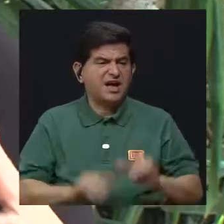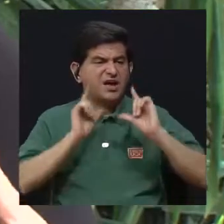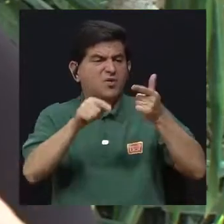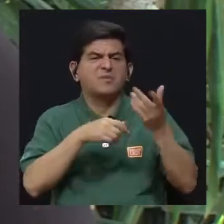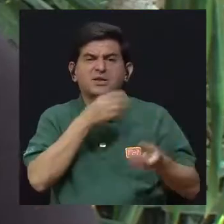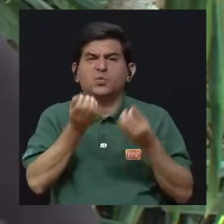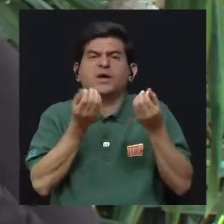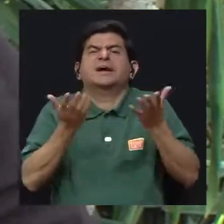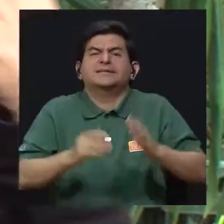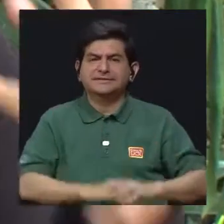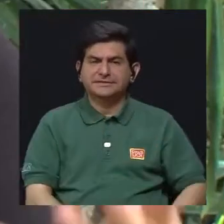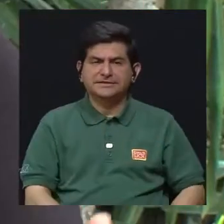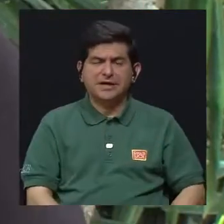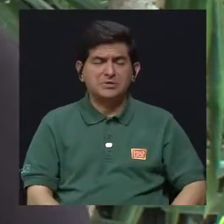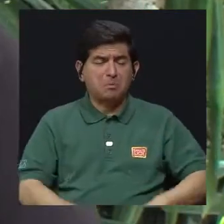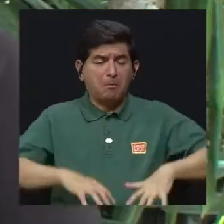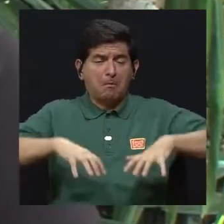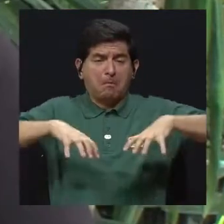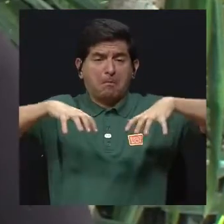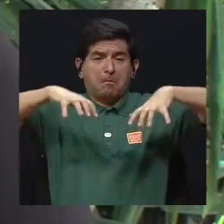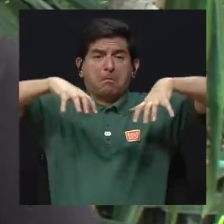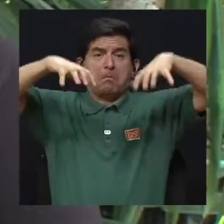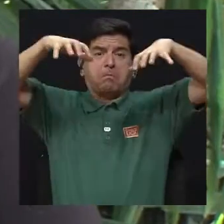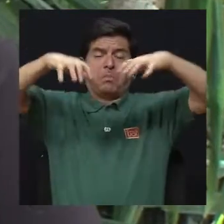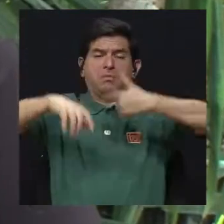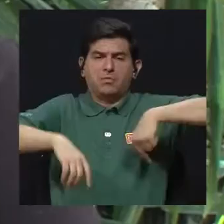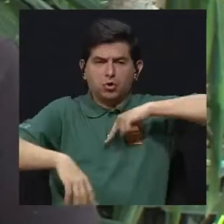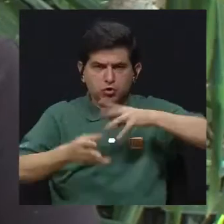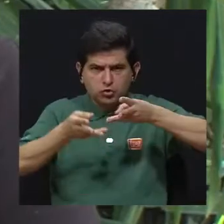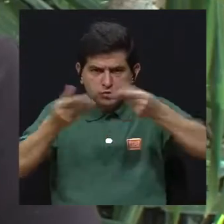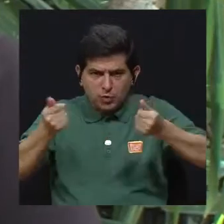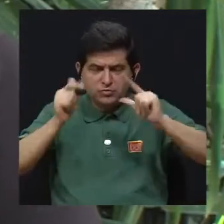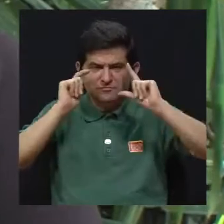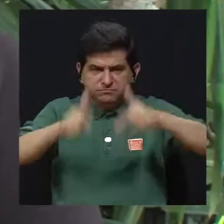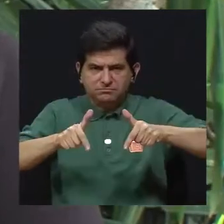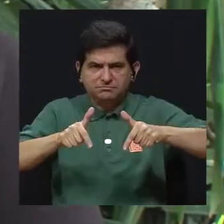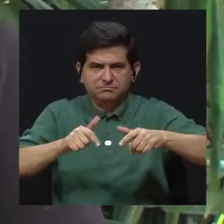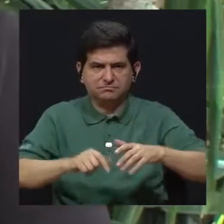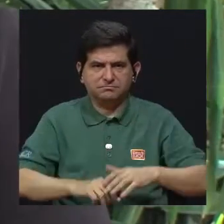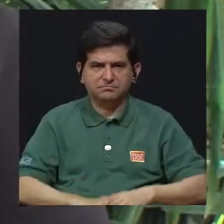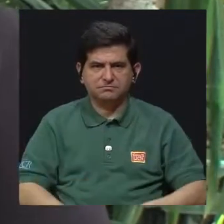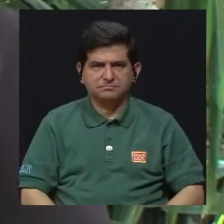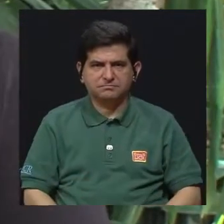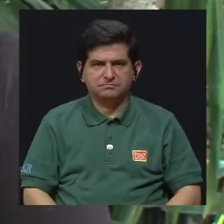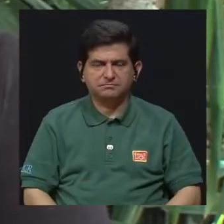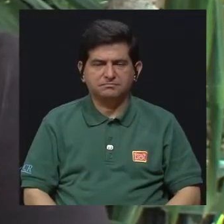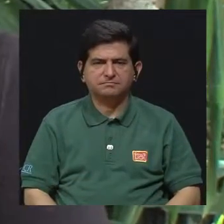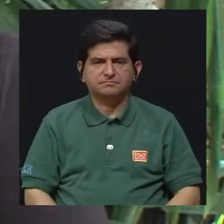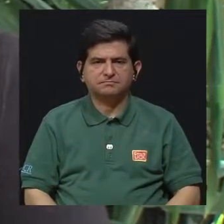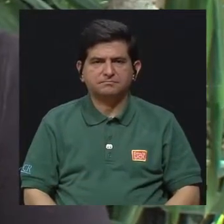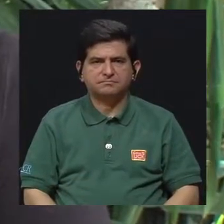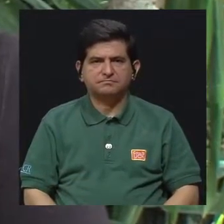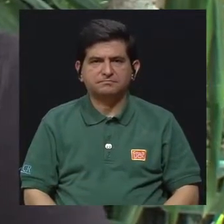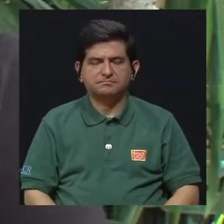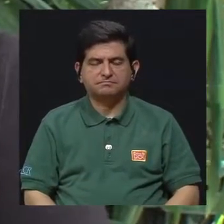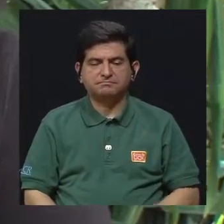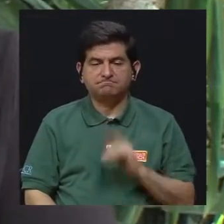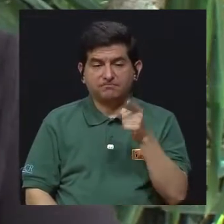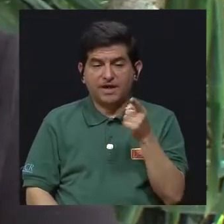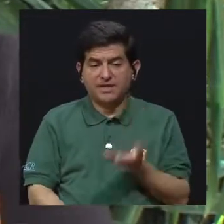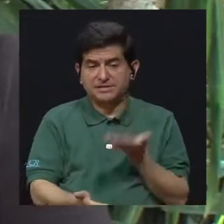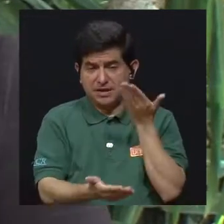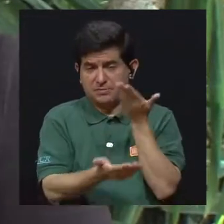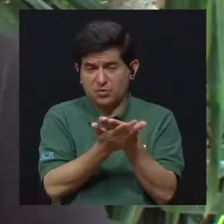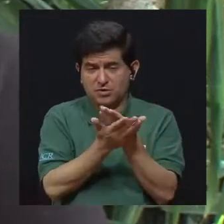con la basura, con las enormes cantidades de basura que estamos produciendo. Y